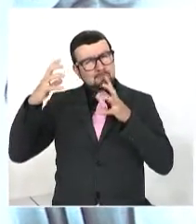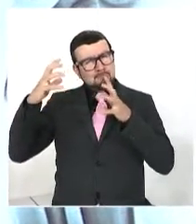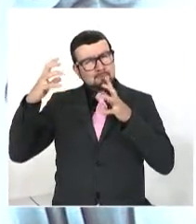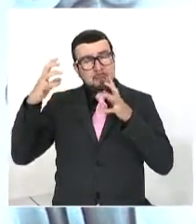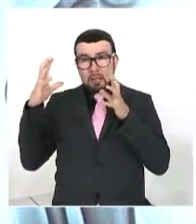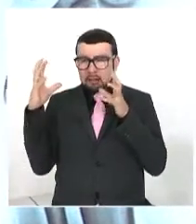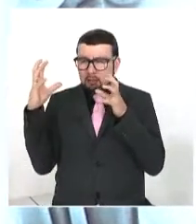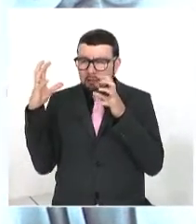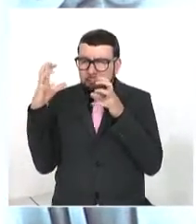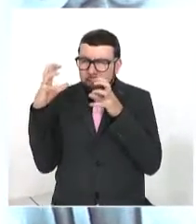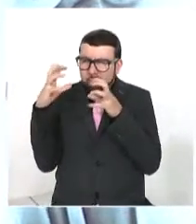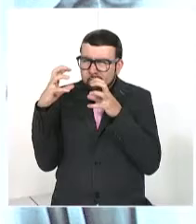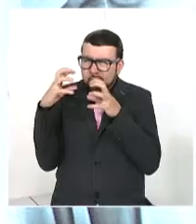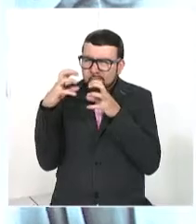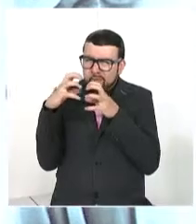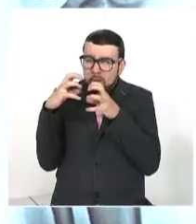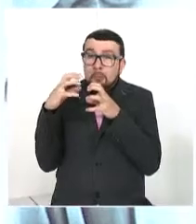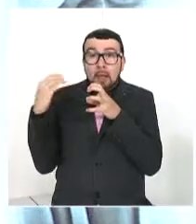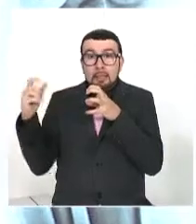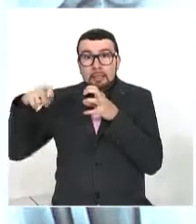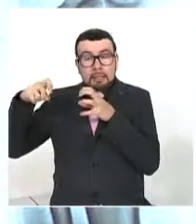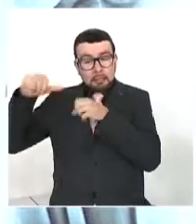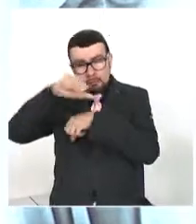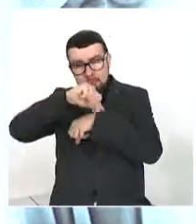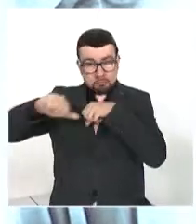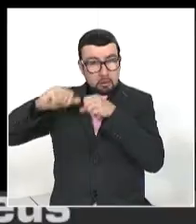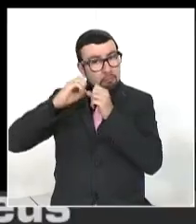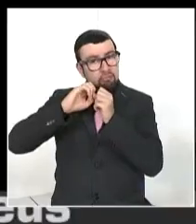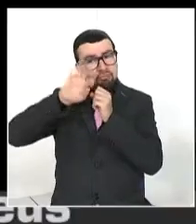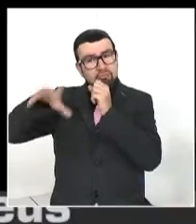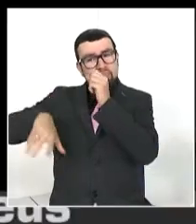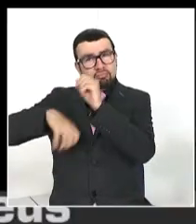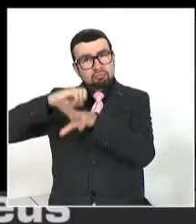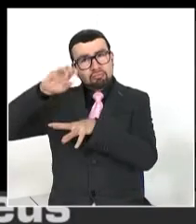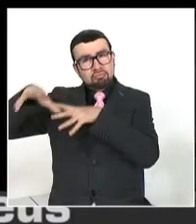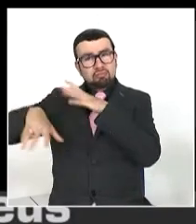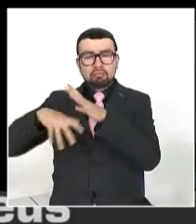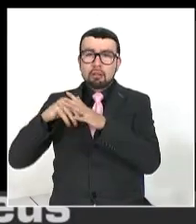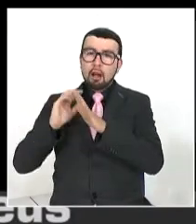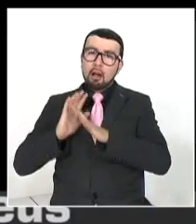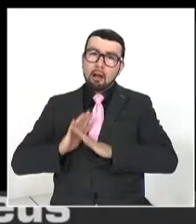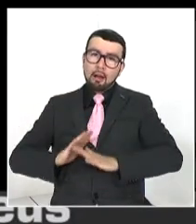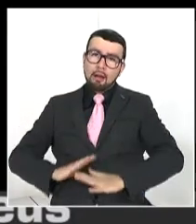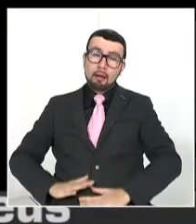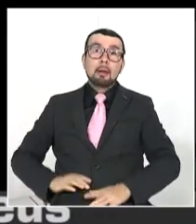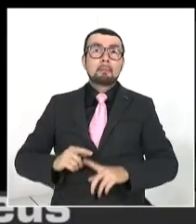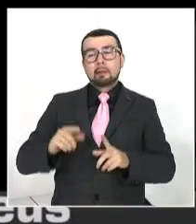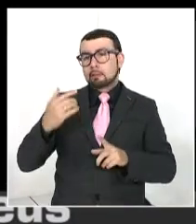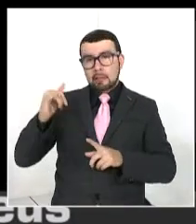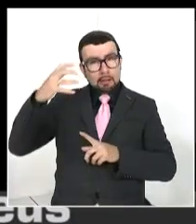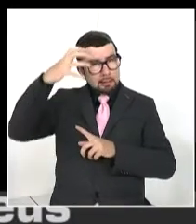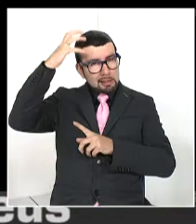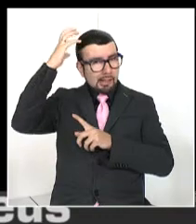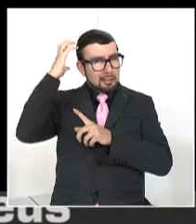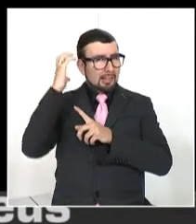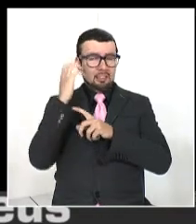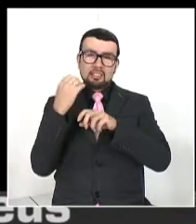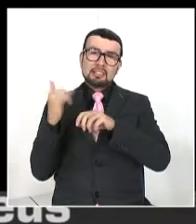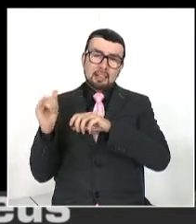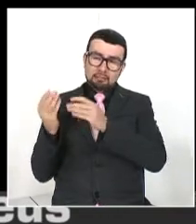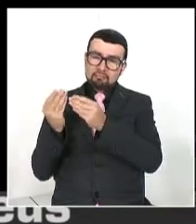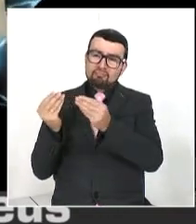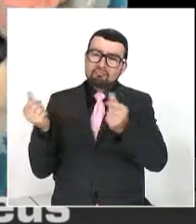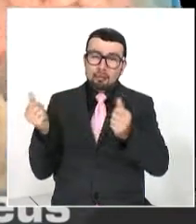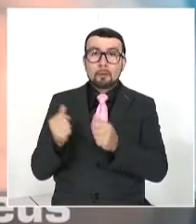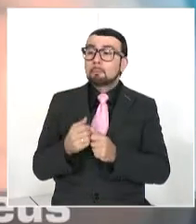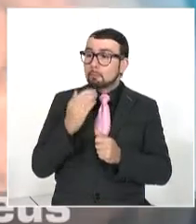de esa sangre, entonces a él le tienen que abrir para sacarle toda esa sangre, esos coágulos, pero ya había una muerte del tejido. Ese es uno de los problemas que